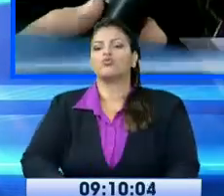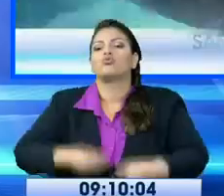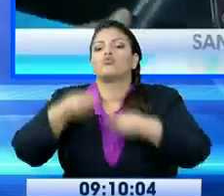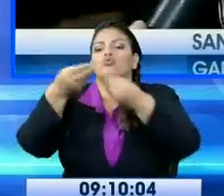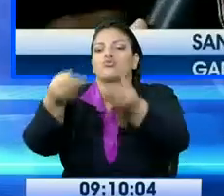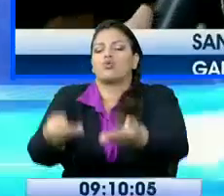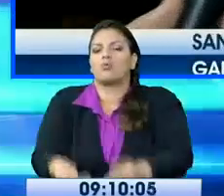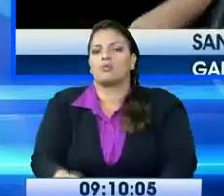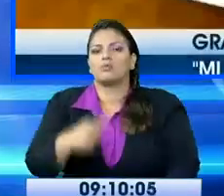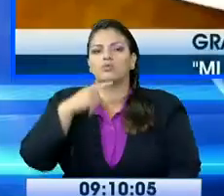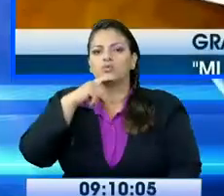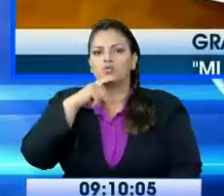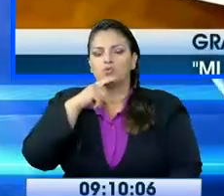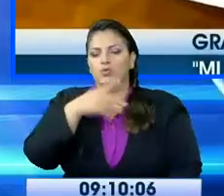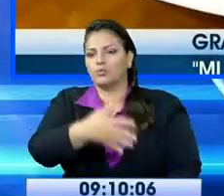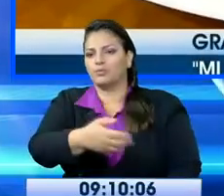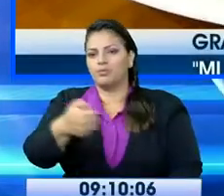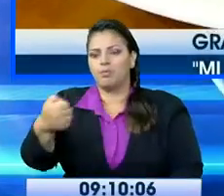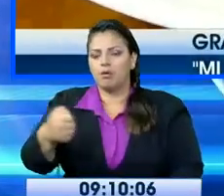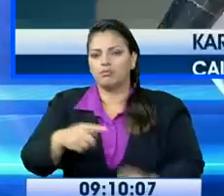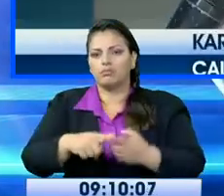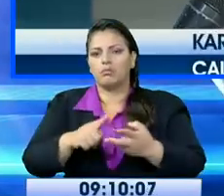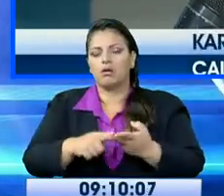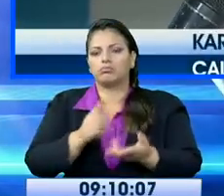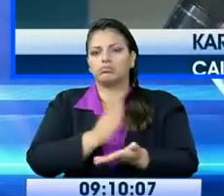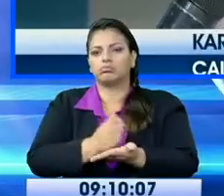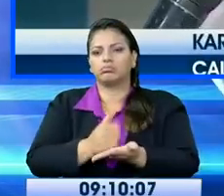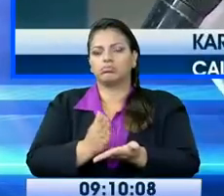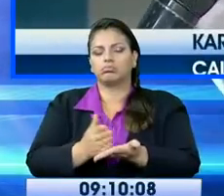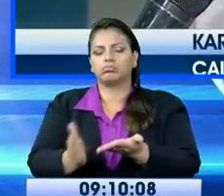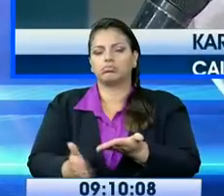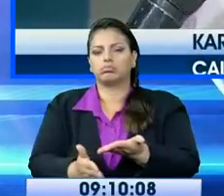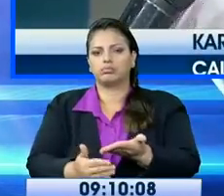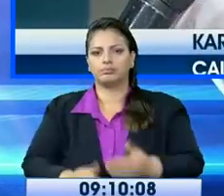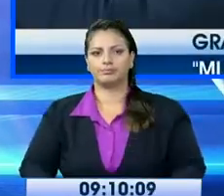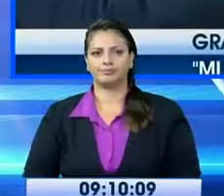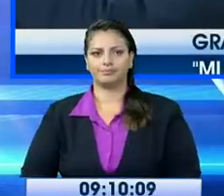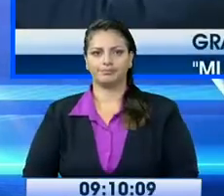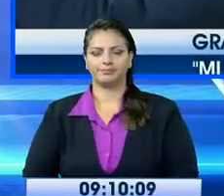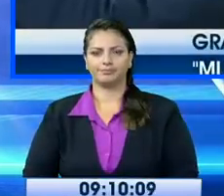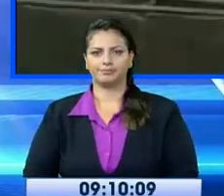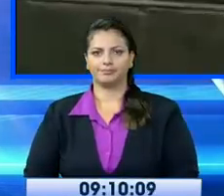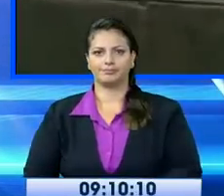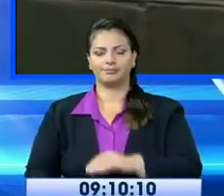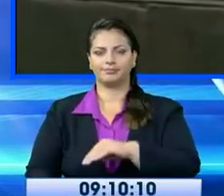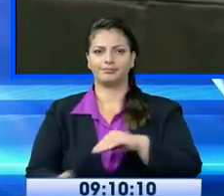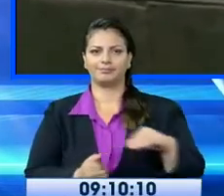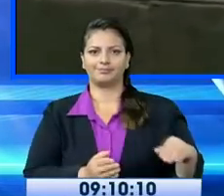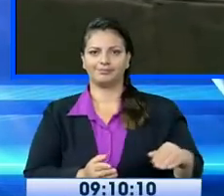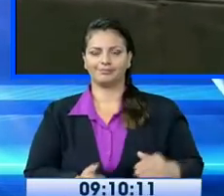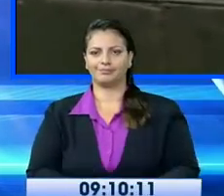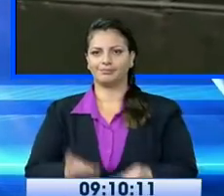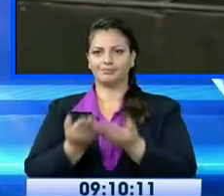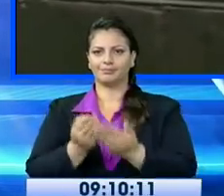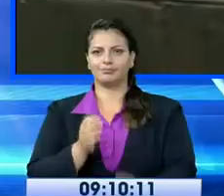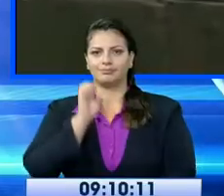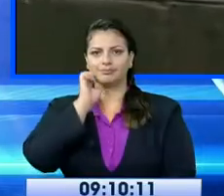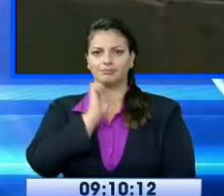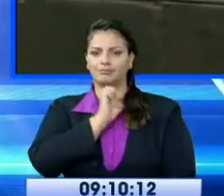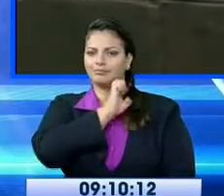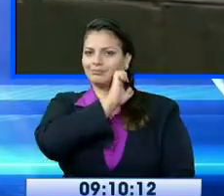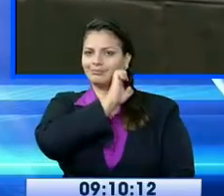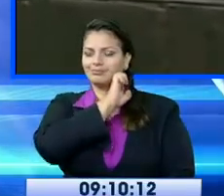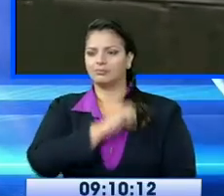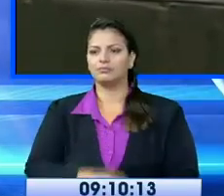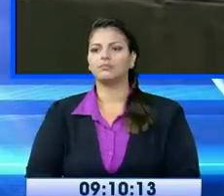La noticia cumple. Así como siempre, ¿no? Por supuesto. Enrique Muñoz, Enrique Muñoz, Enrique Muñoz otra vez para hablar también de otra comidita y